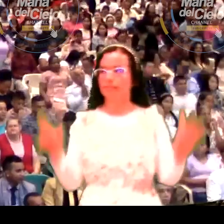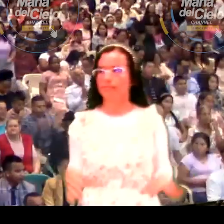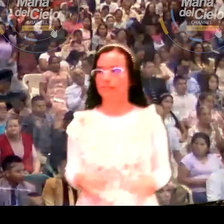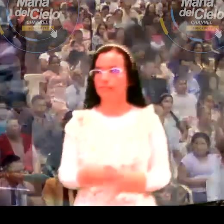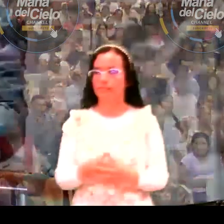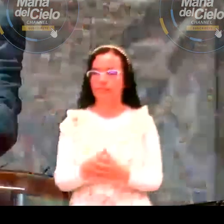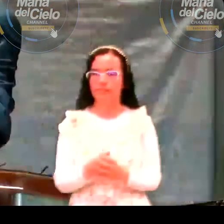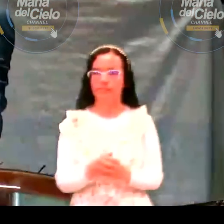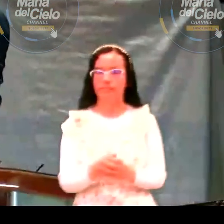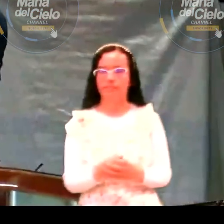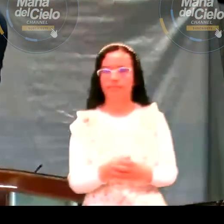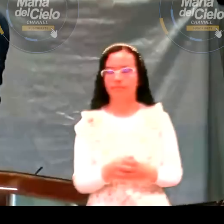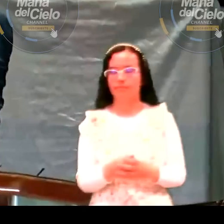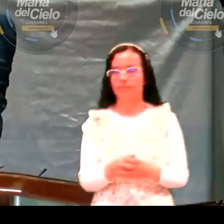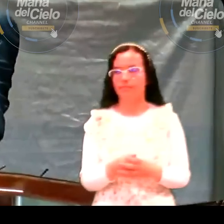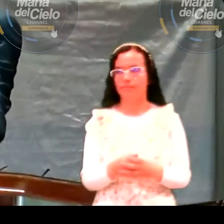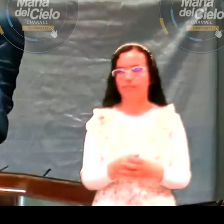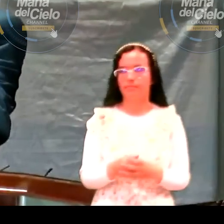Abraham ya es viejo,